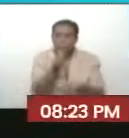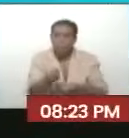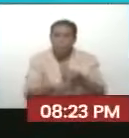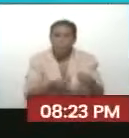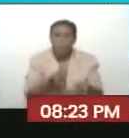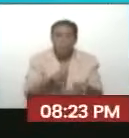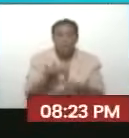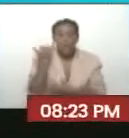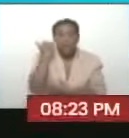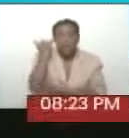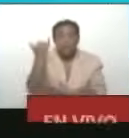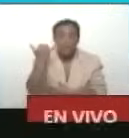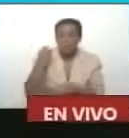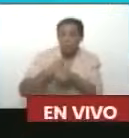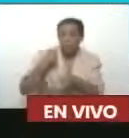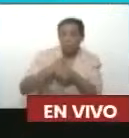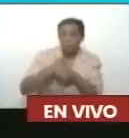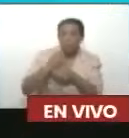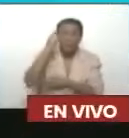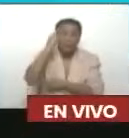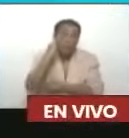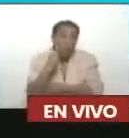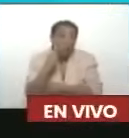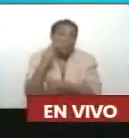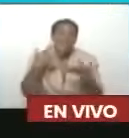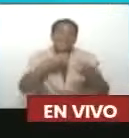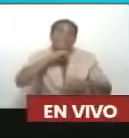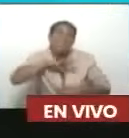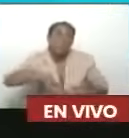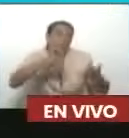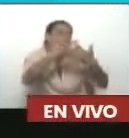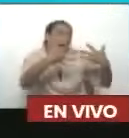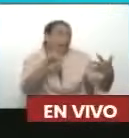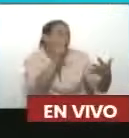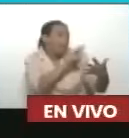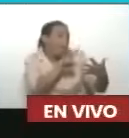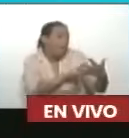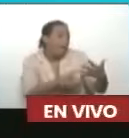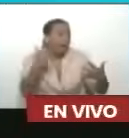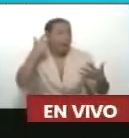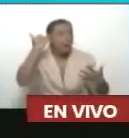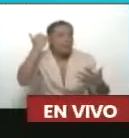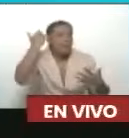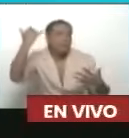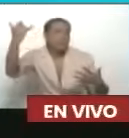las hazañas de Bolívar, de Sucre, de Urdaneta, de Miranda.